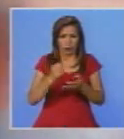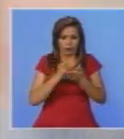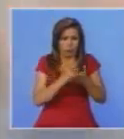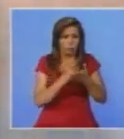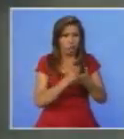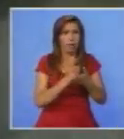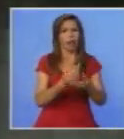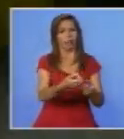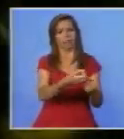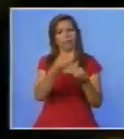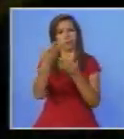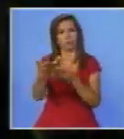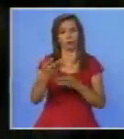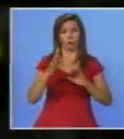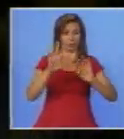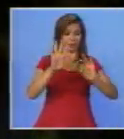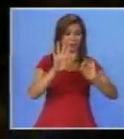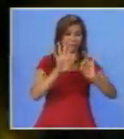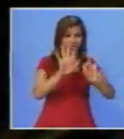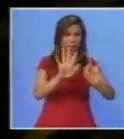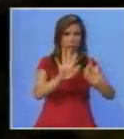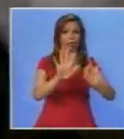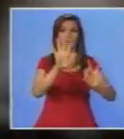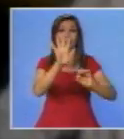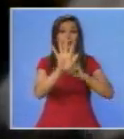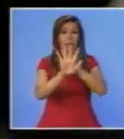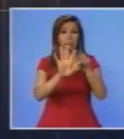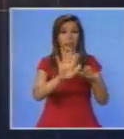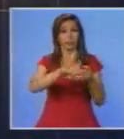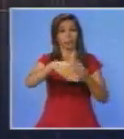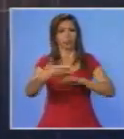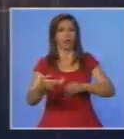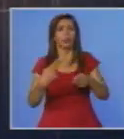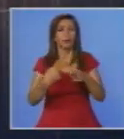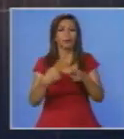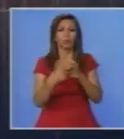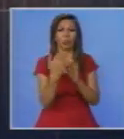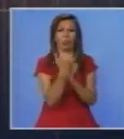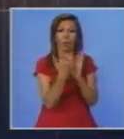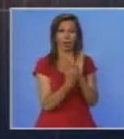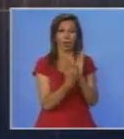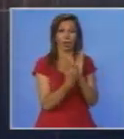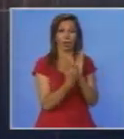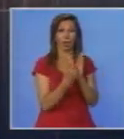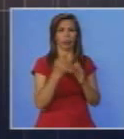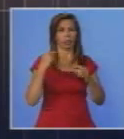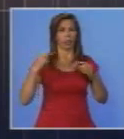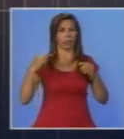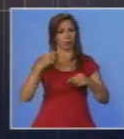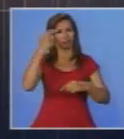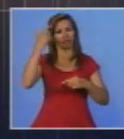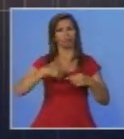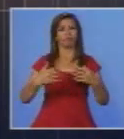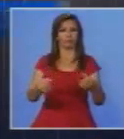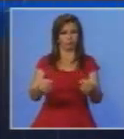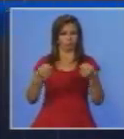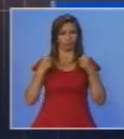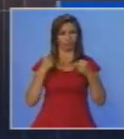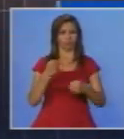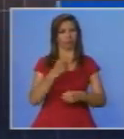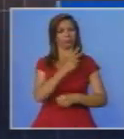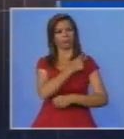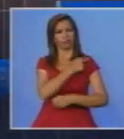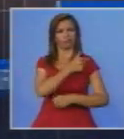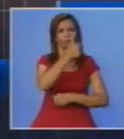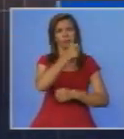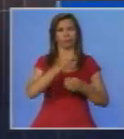fallecieron 5 de los 7 ocupantes. Ellos son Francisco González, el piloto de la nave, y los pasajeros